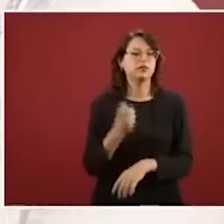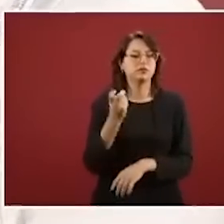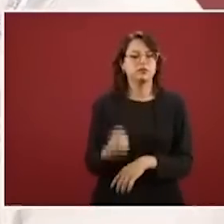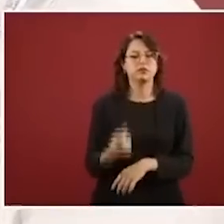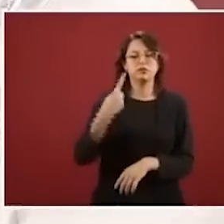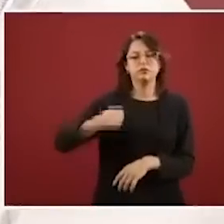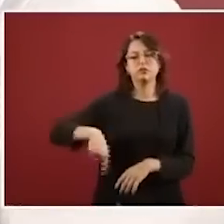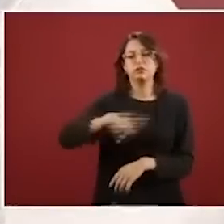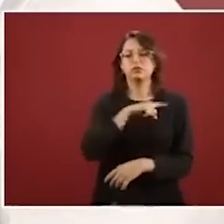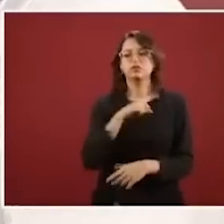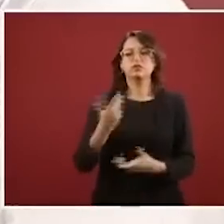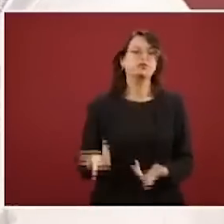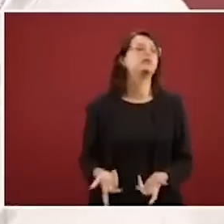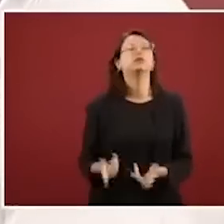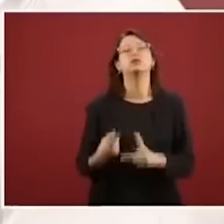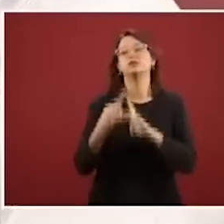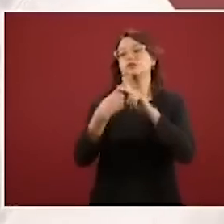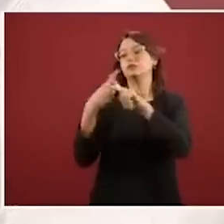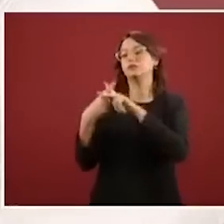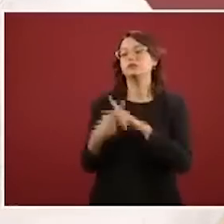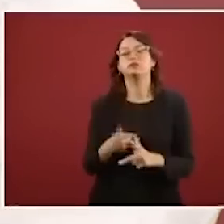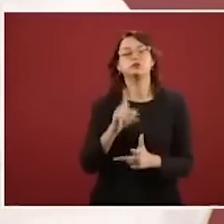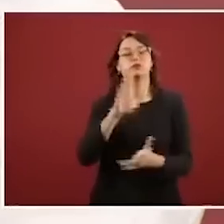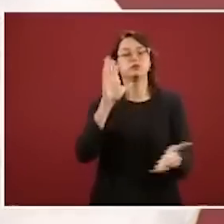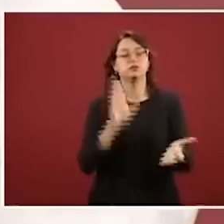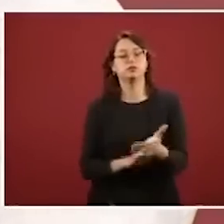hecho esta cuantificación de alrededor de